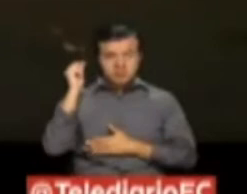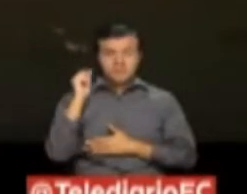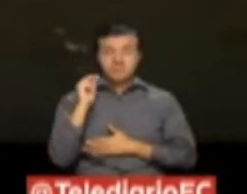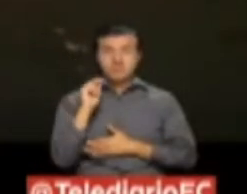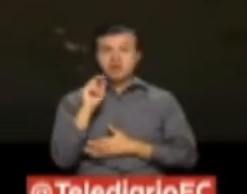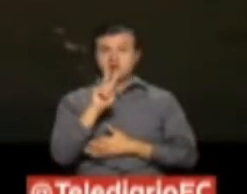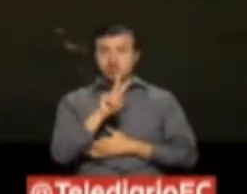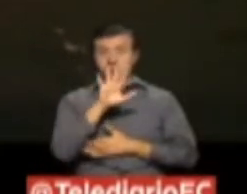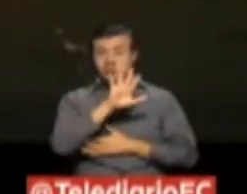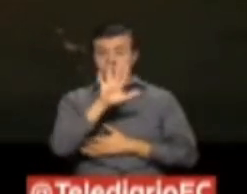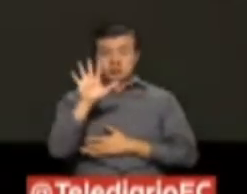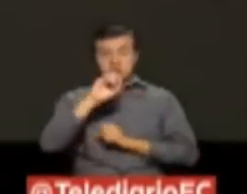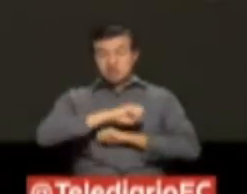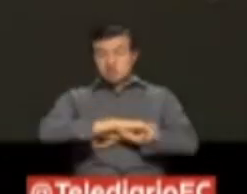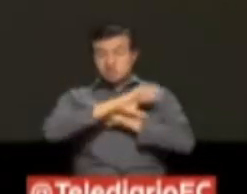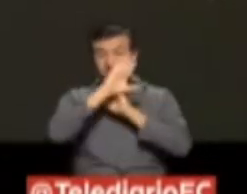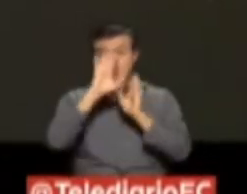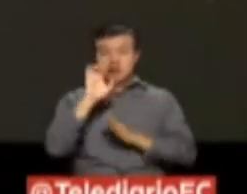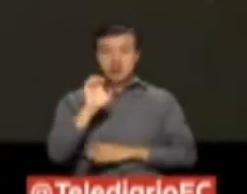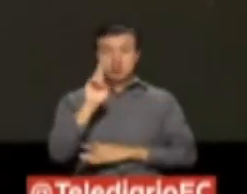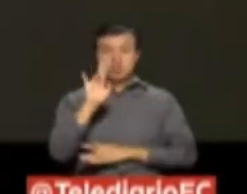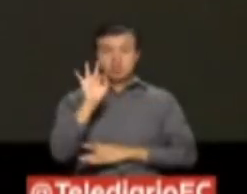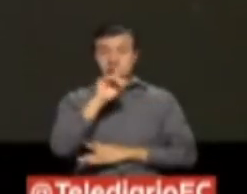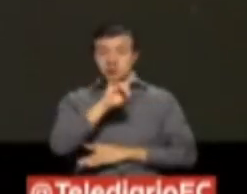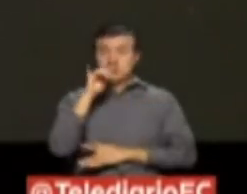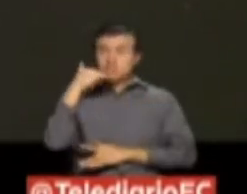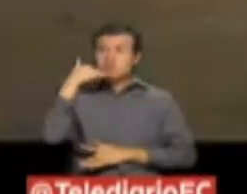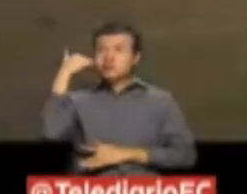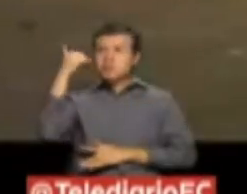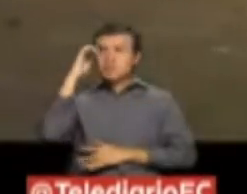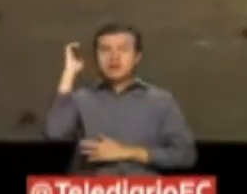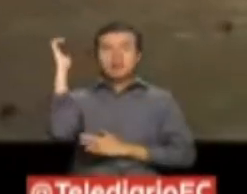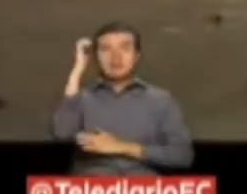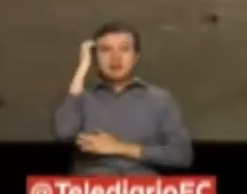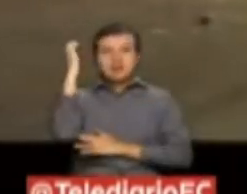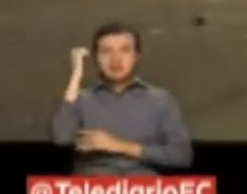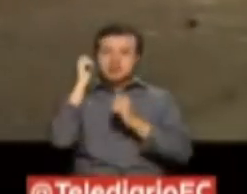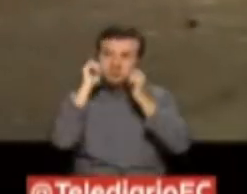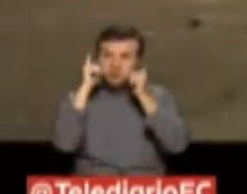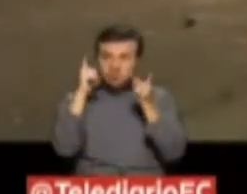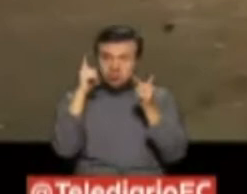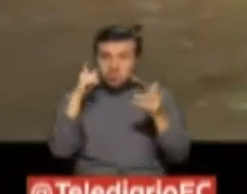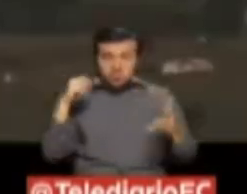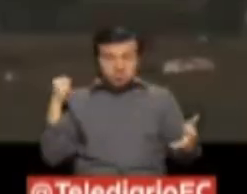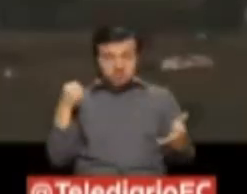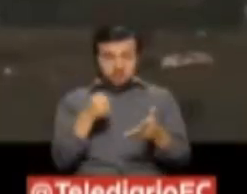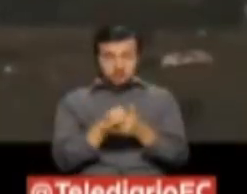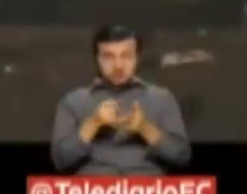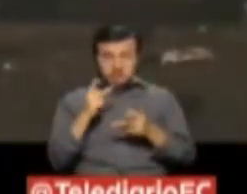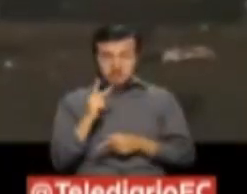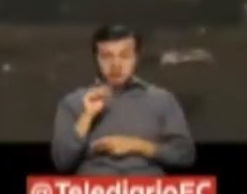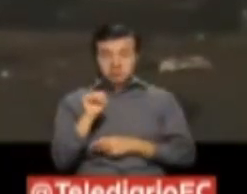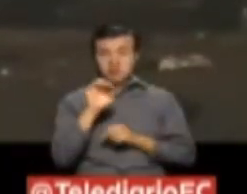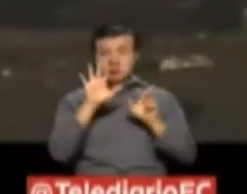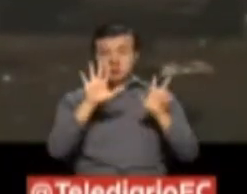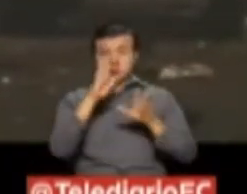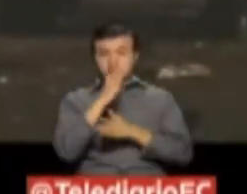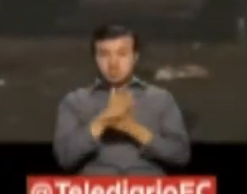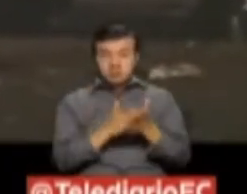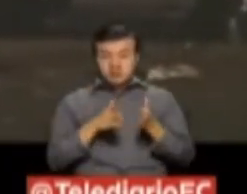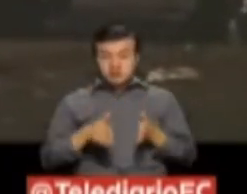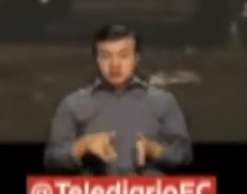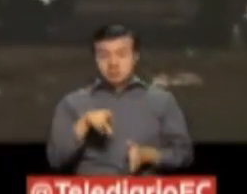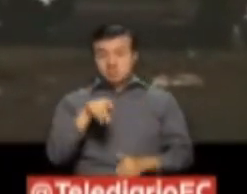55 de la madrugada el eco 911 recibió la llamada de emergencia que alertaba del accidente de tránsito en el kilómetro 8 y medio de la vía